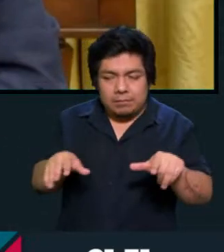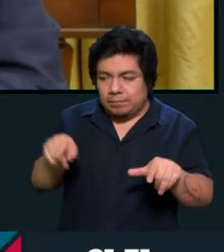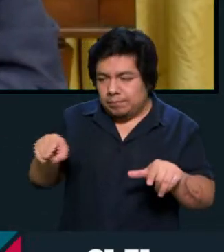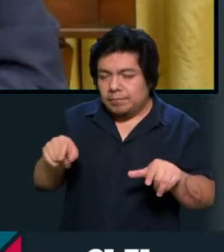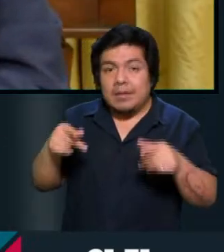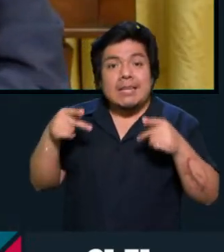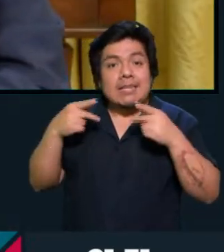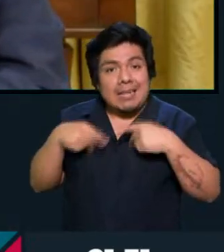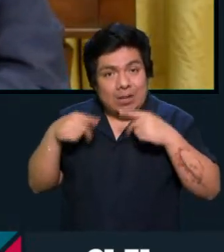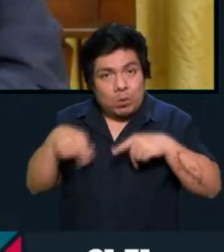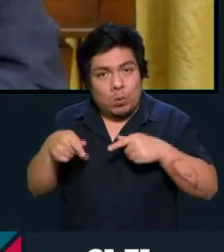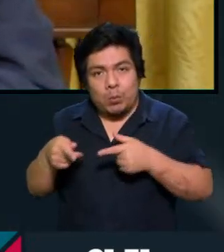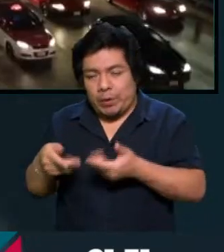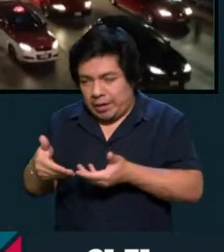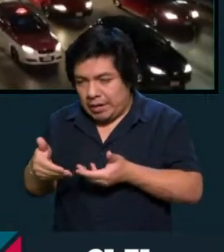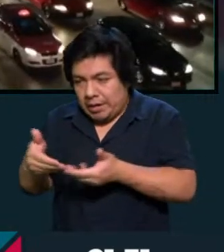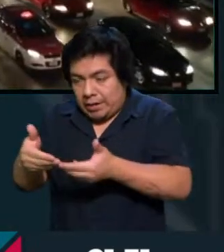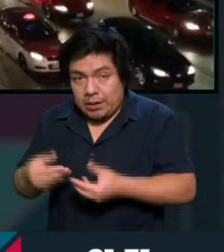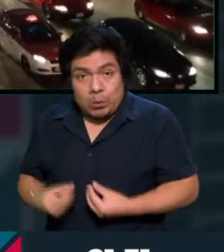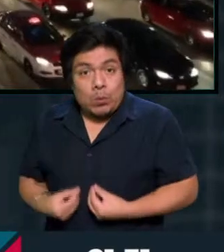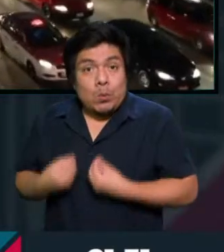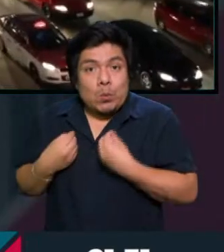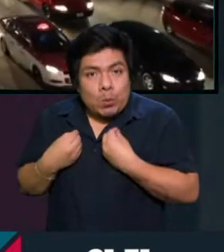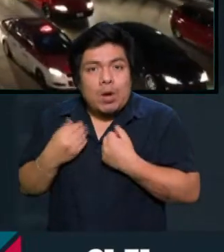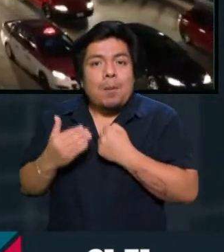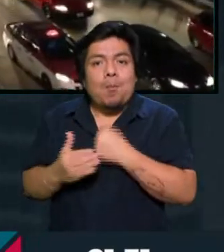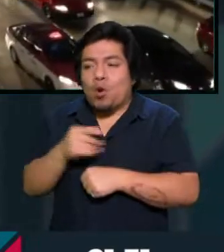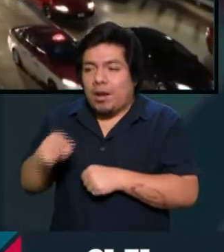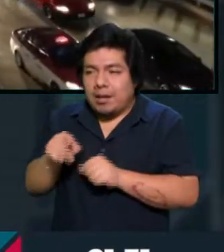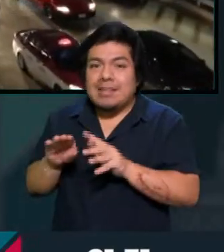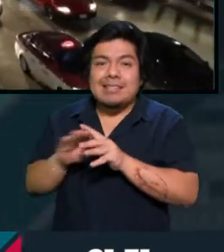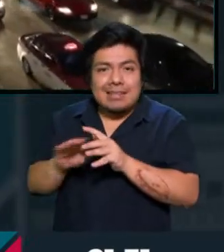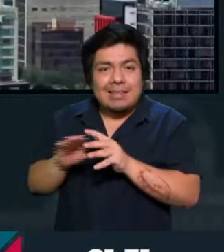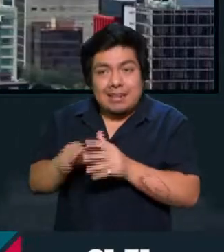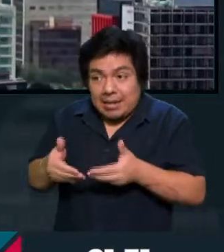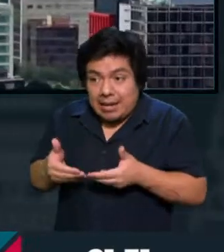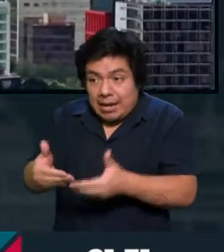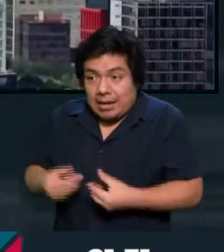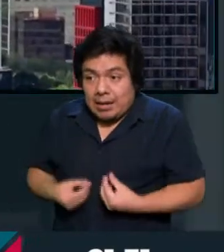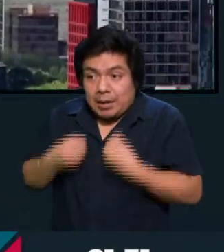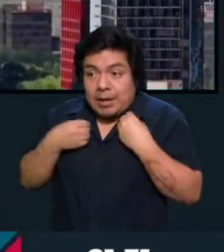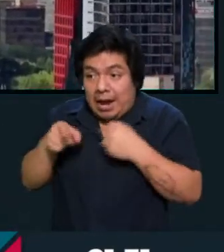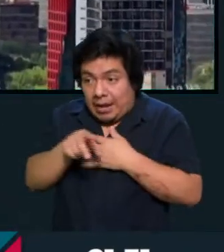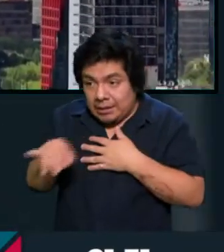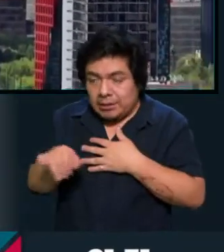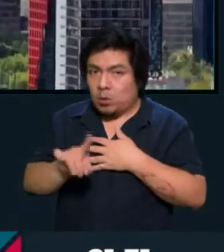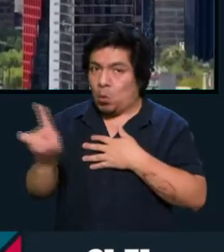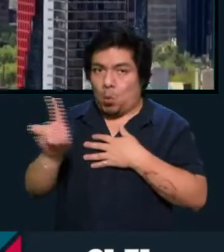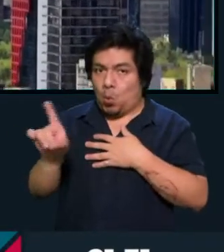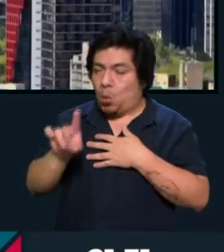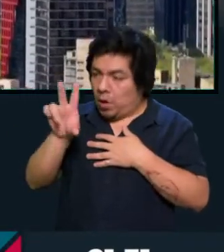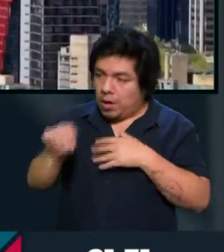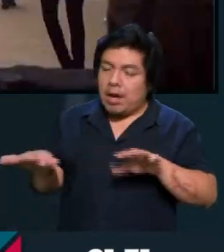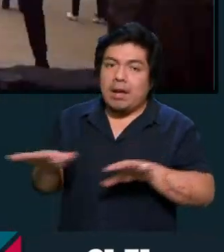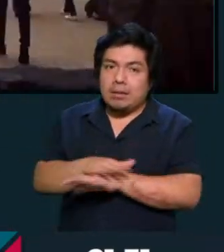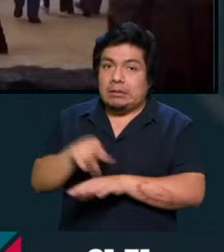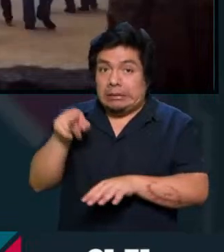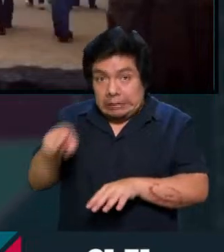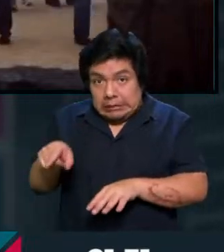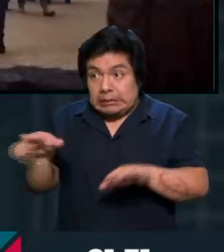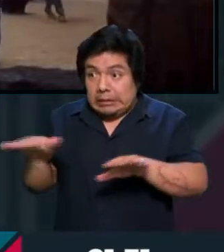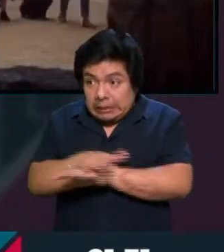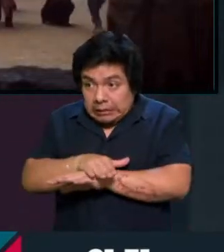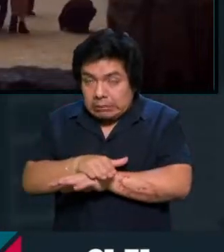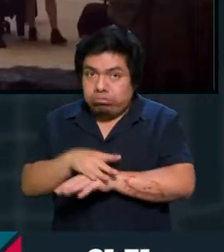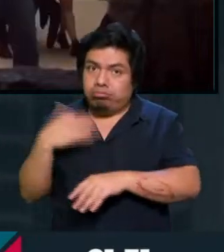las personas en situación de calle por condición migratoria no estuvieran en esa condición. Eso pues es complicado, no es cualquier